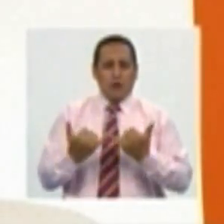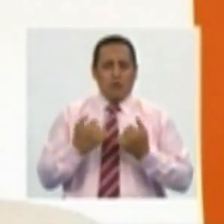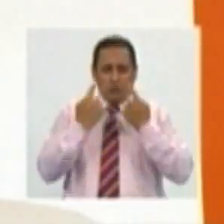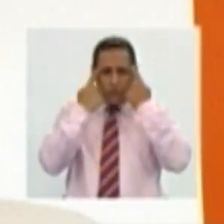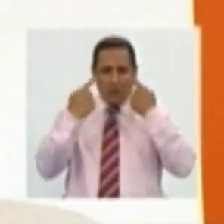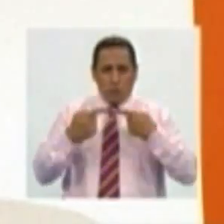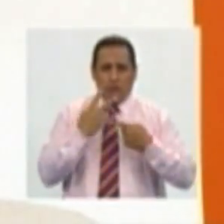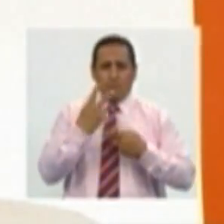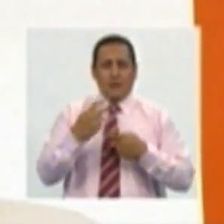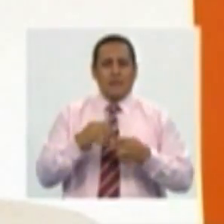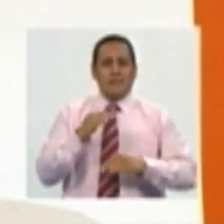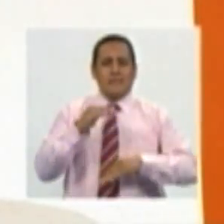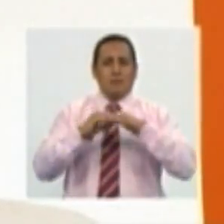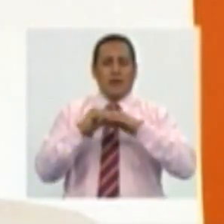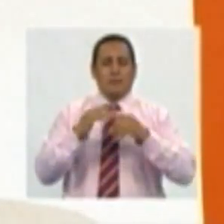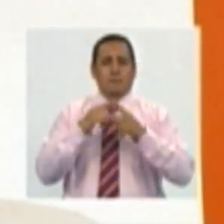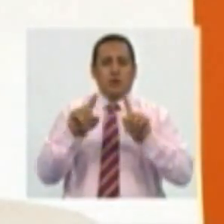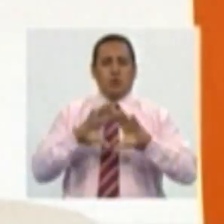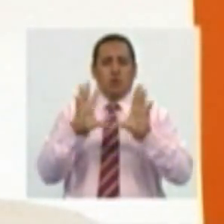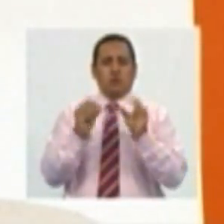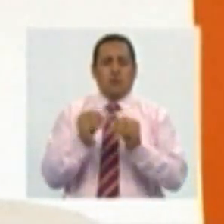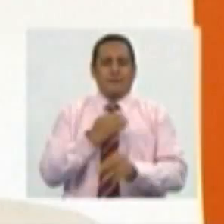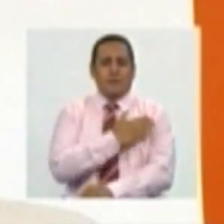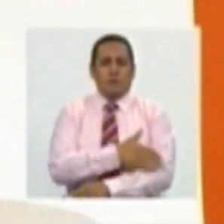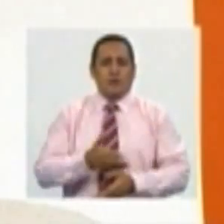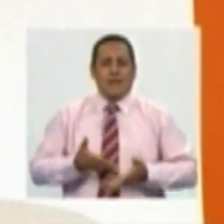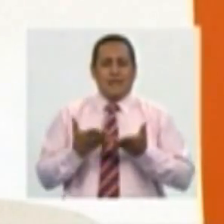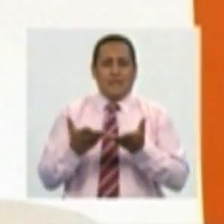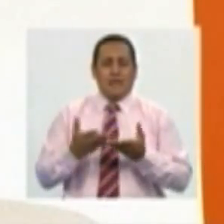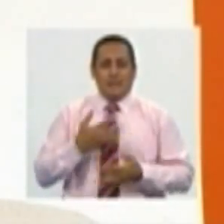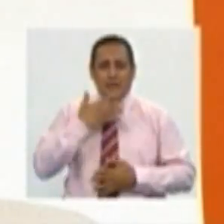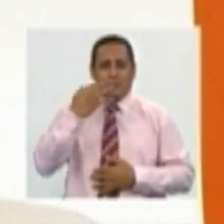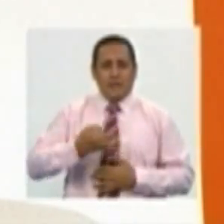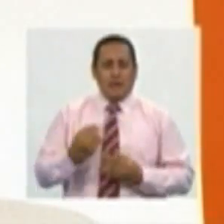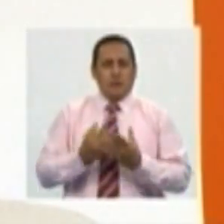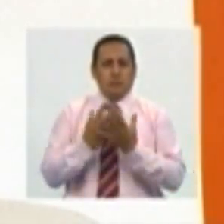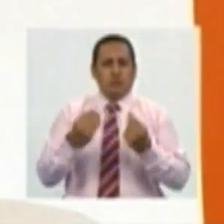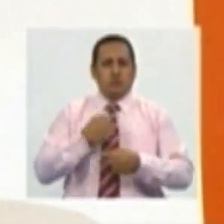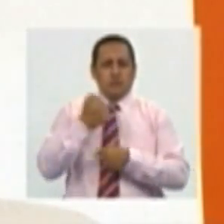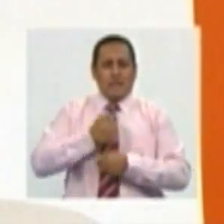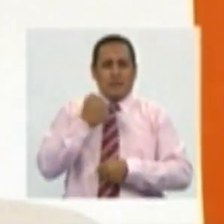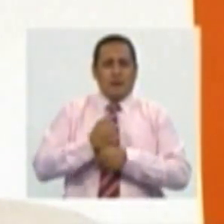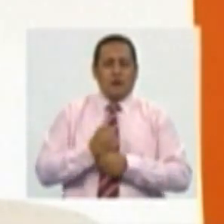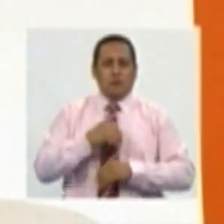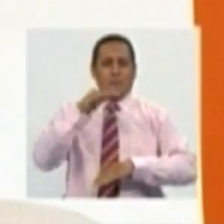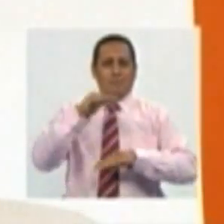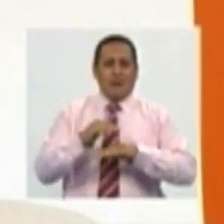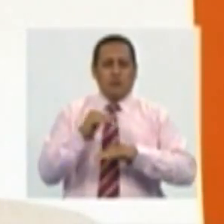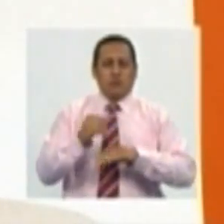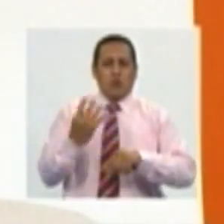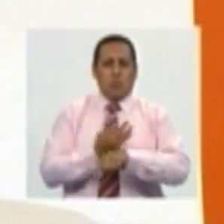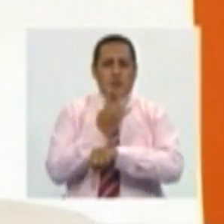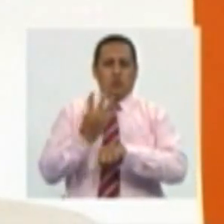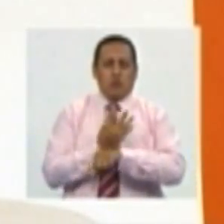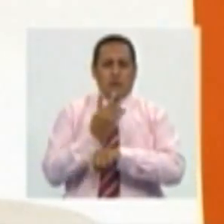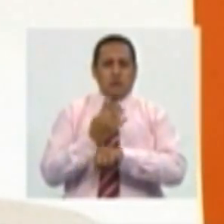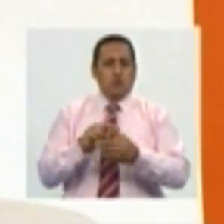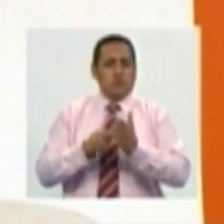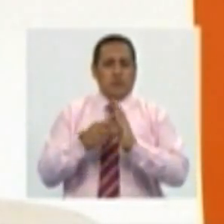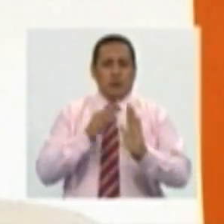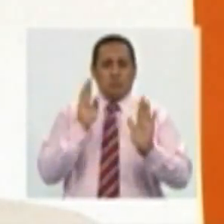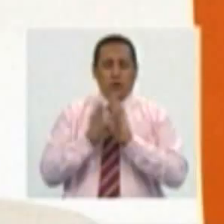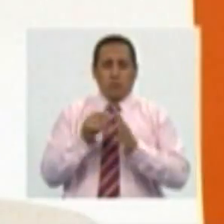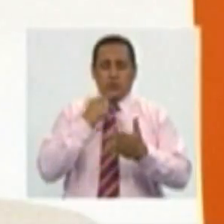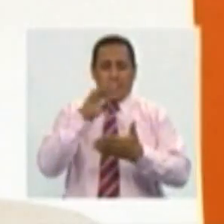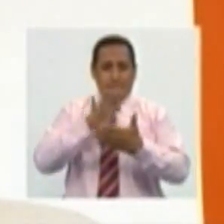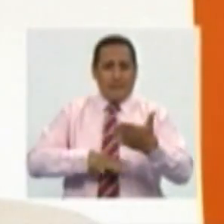las condiciones de ese régimen, pero con todos los beneficios que le asistes, obviamente a los que están trabajando menos de 4 horas, que son los part-time. No significa que